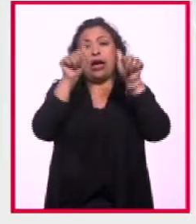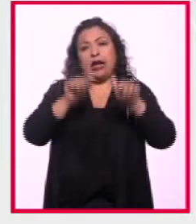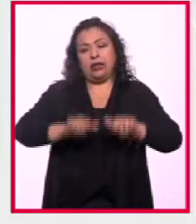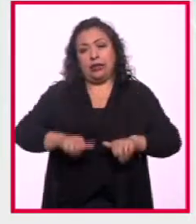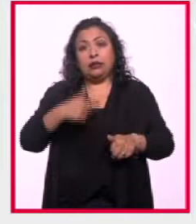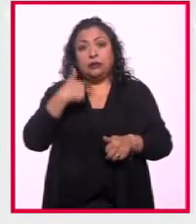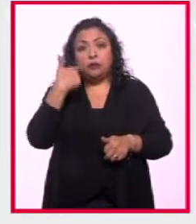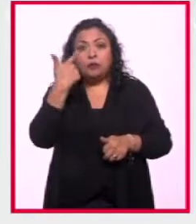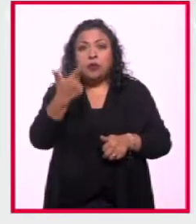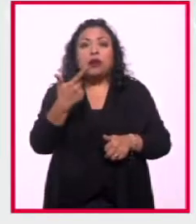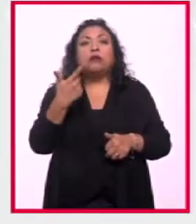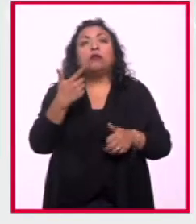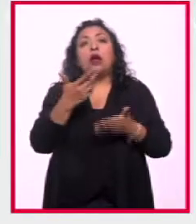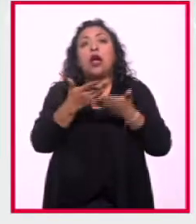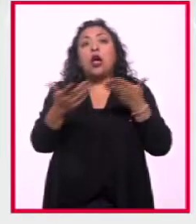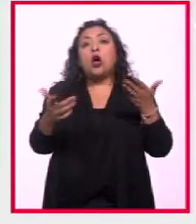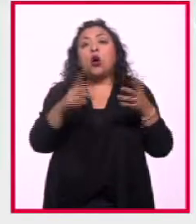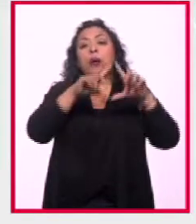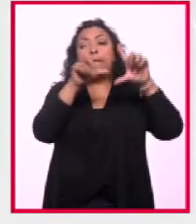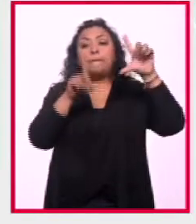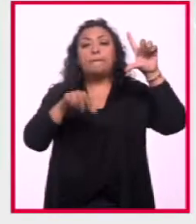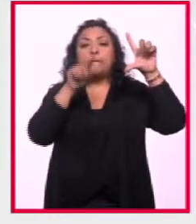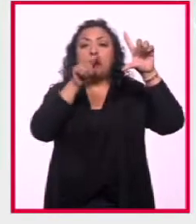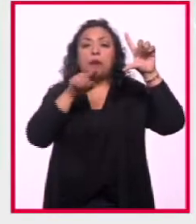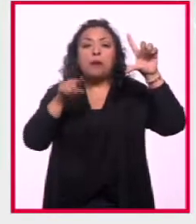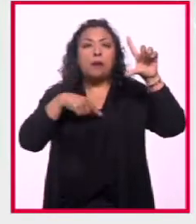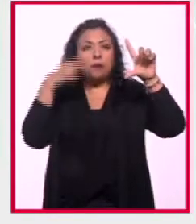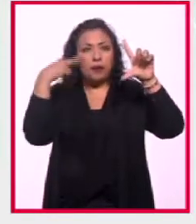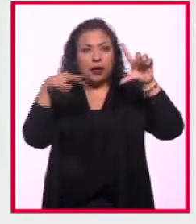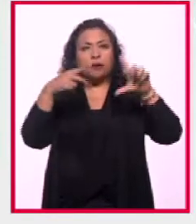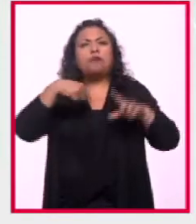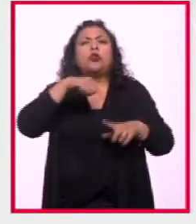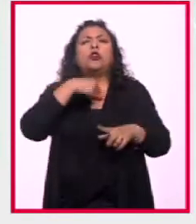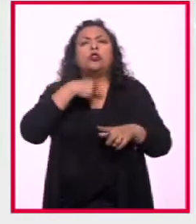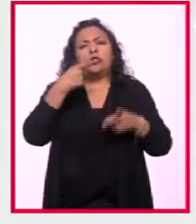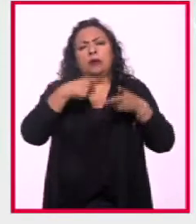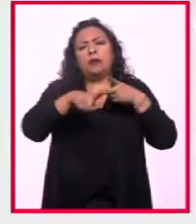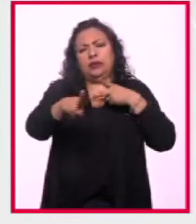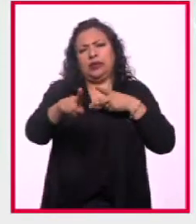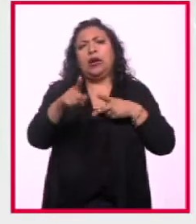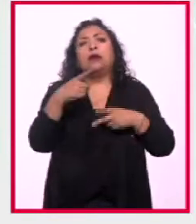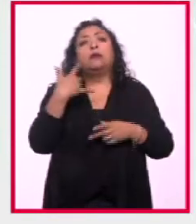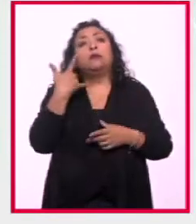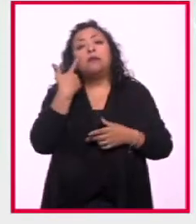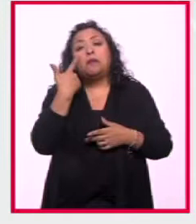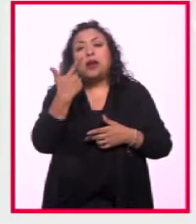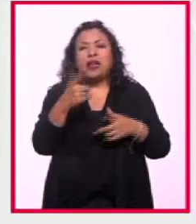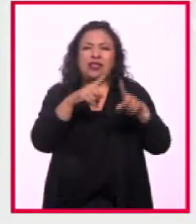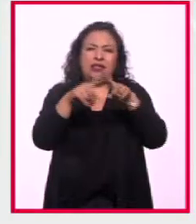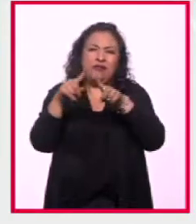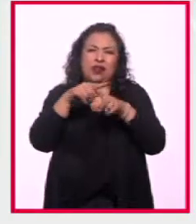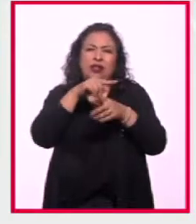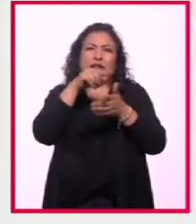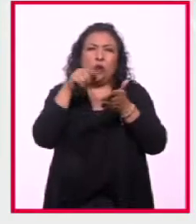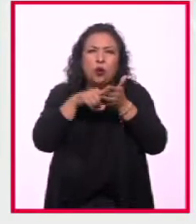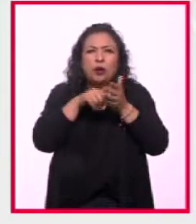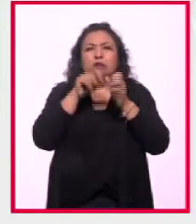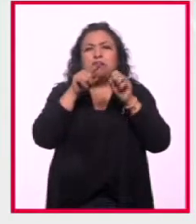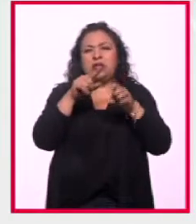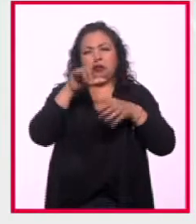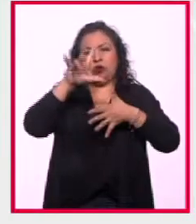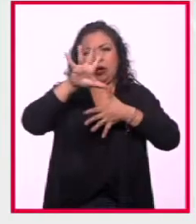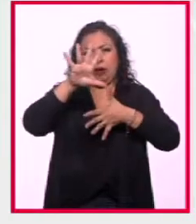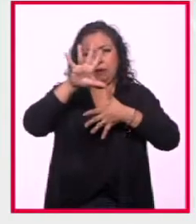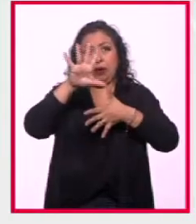llevándolos a recorrer por lo pronto la repubblica y nosotros lo que vamos a hacer para iniciar este programa es recorrer pero otras geografías también del continente